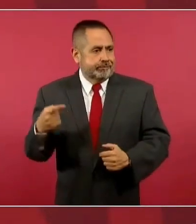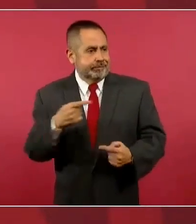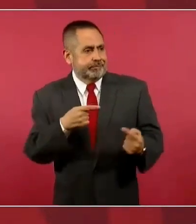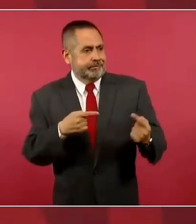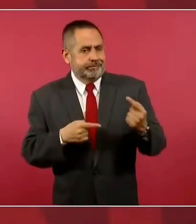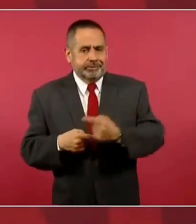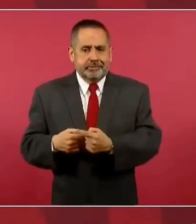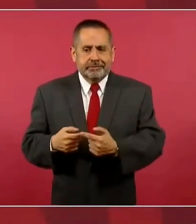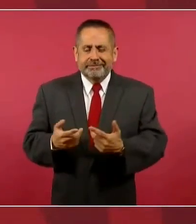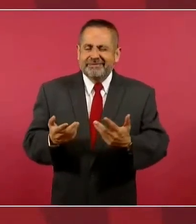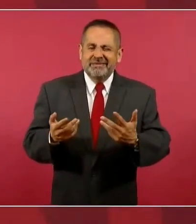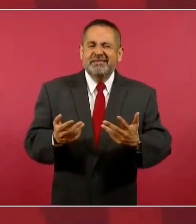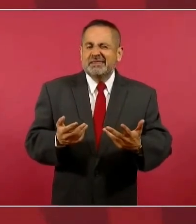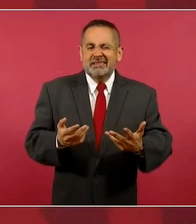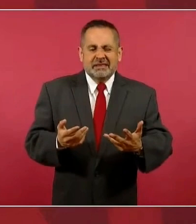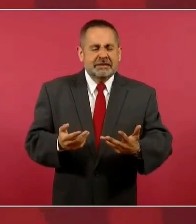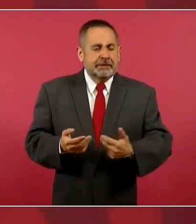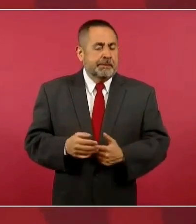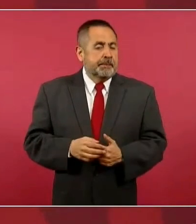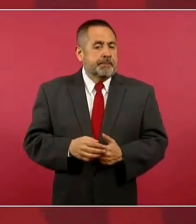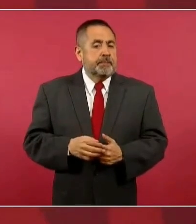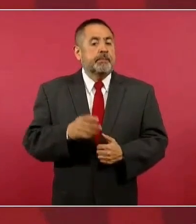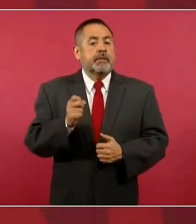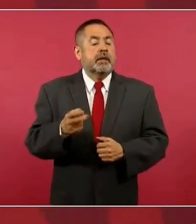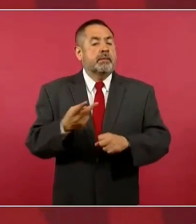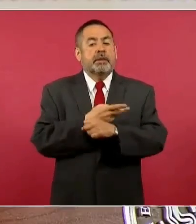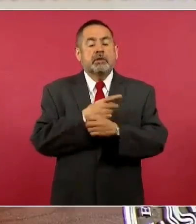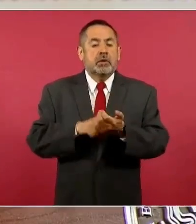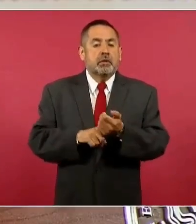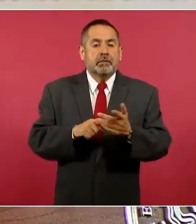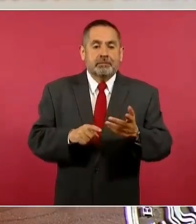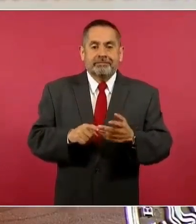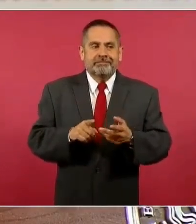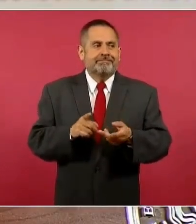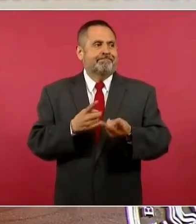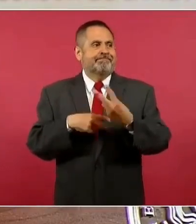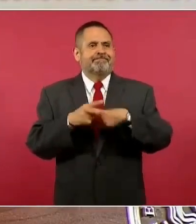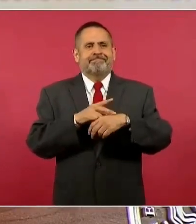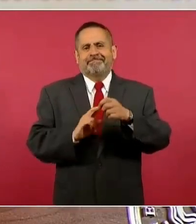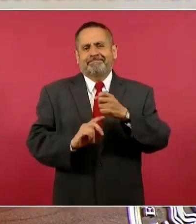El caso es que se produjo una crisis